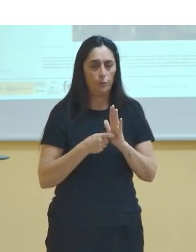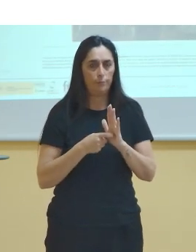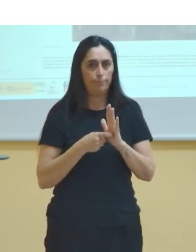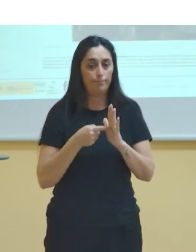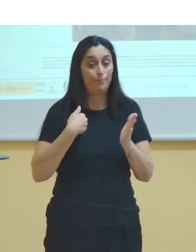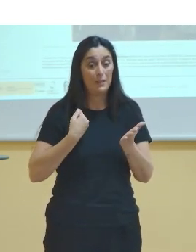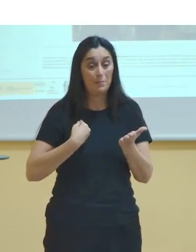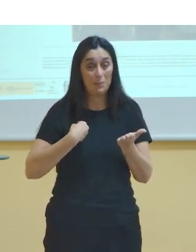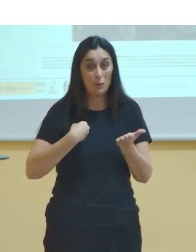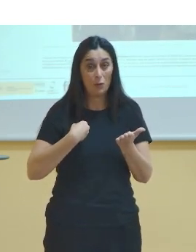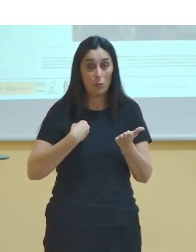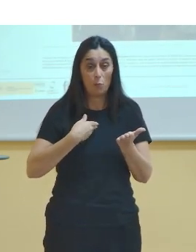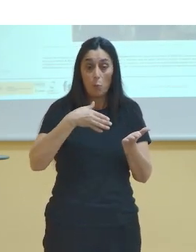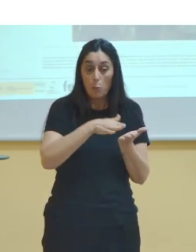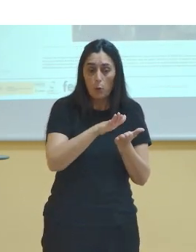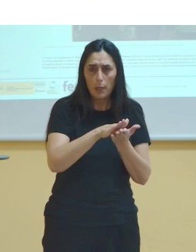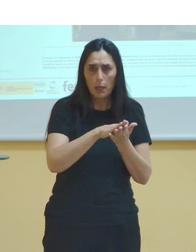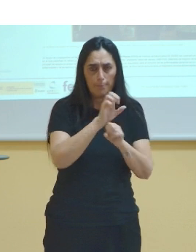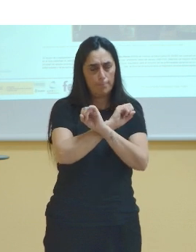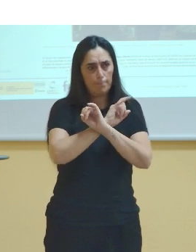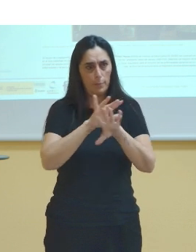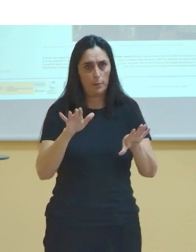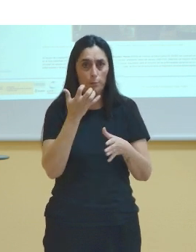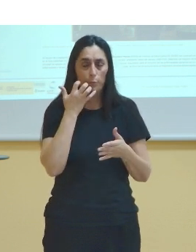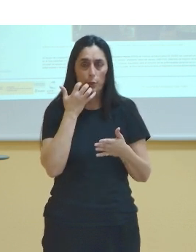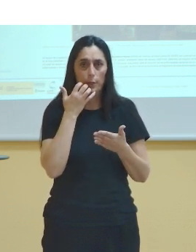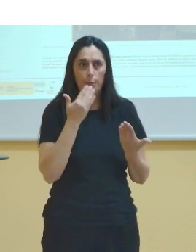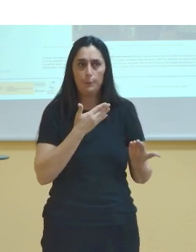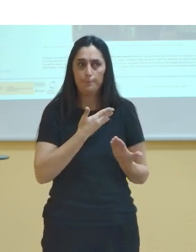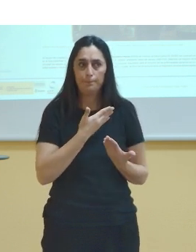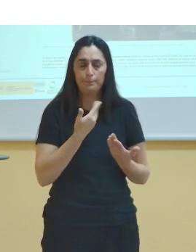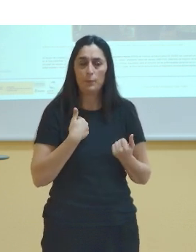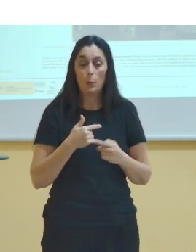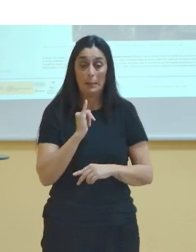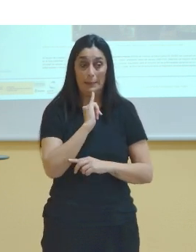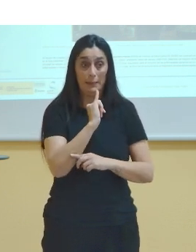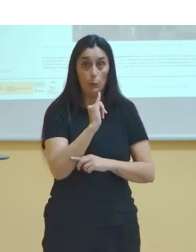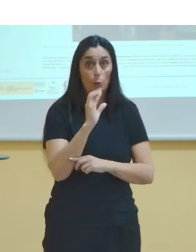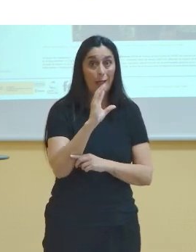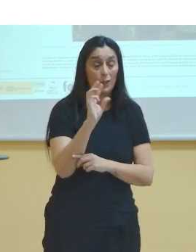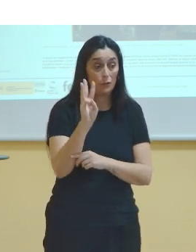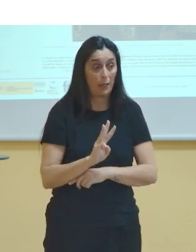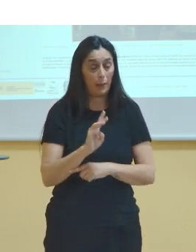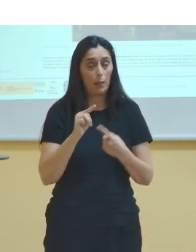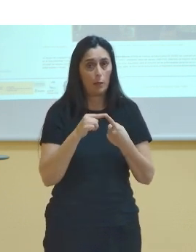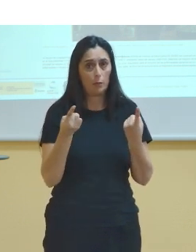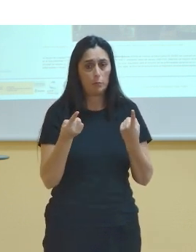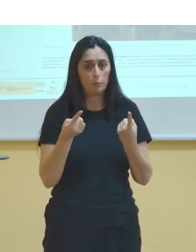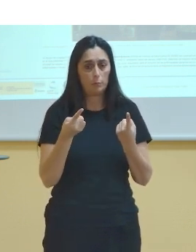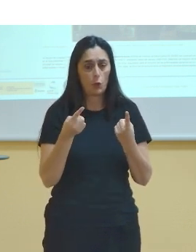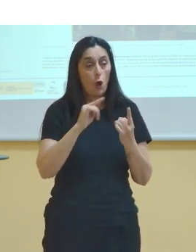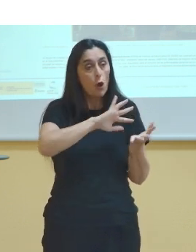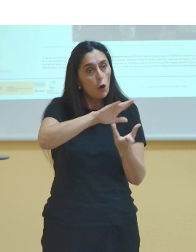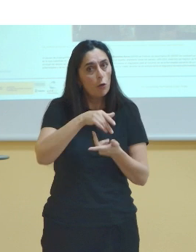Esas publicaciones luego han tenido una repercusión. Por ejemplo, aquí muestro nuestro Instituto de Salud Carlos III publicó